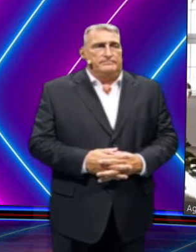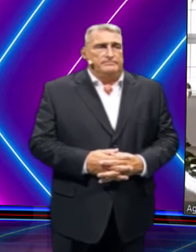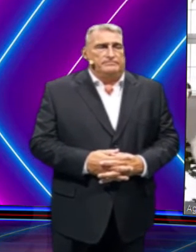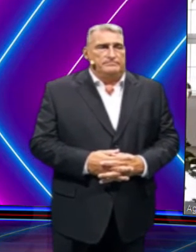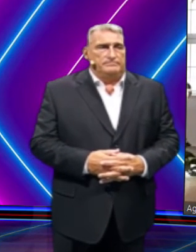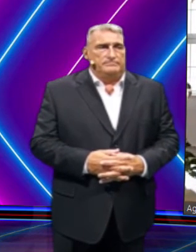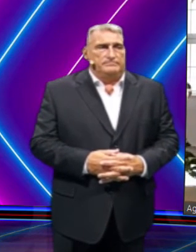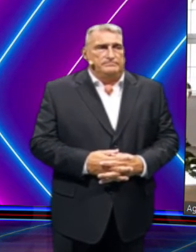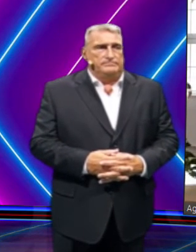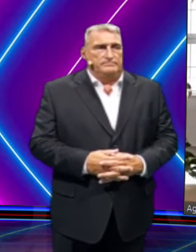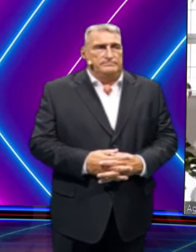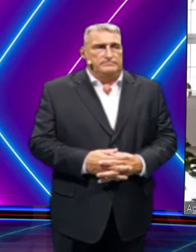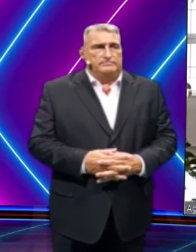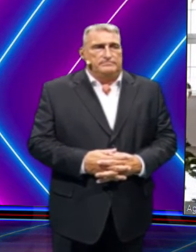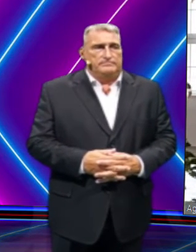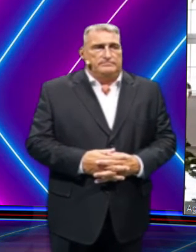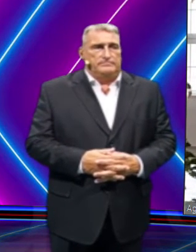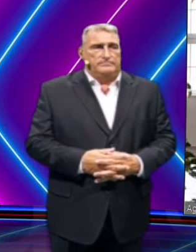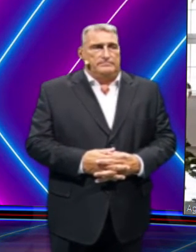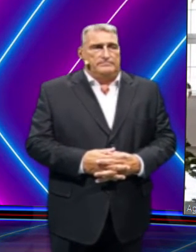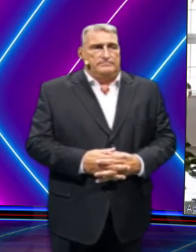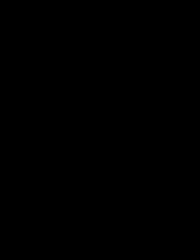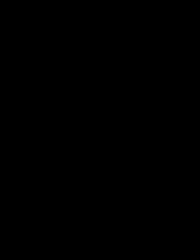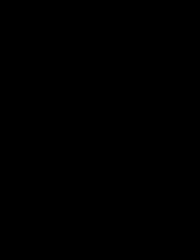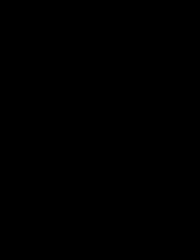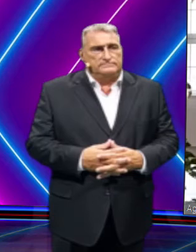vacaciones y que es la misma ola que ocurre en Europa.